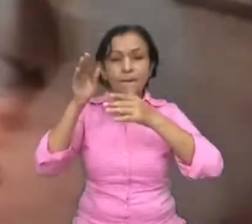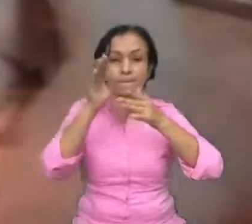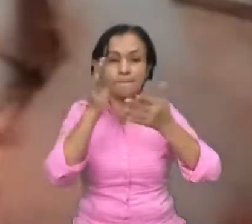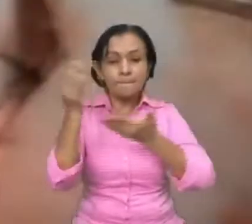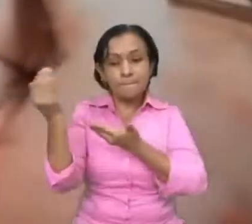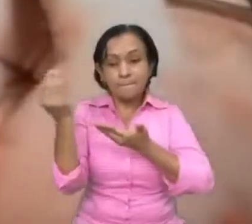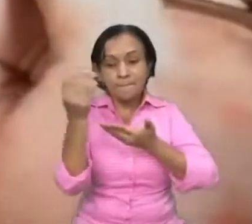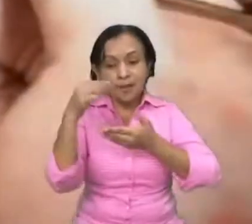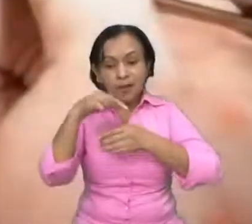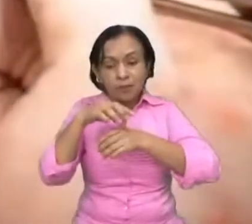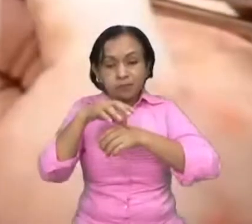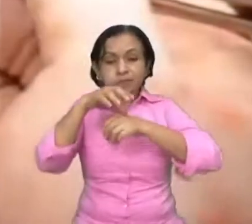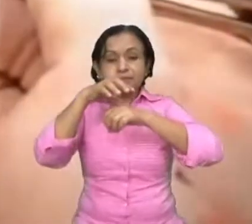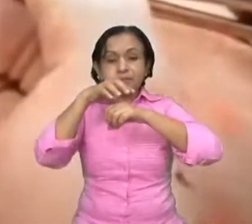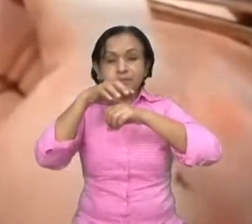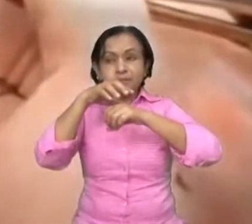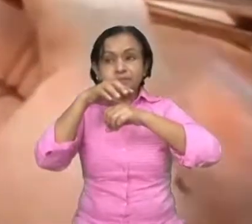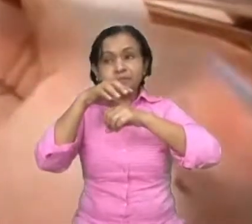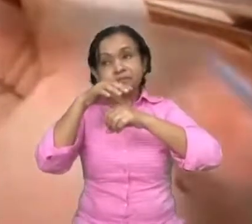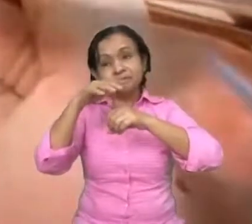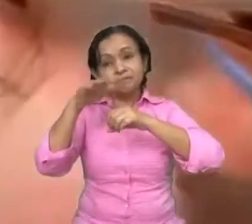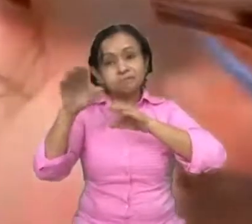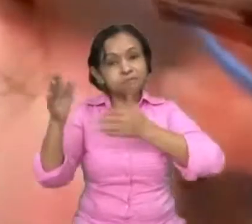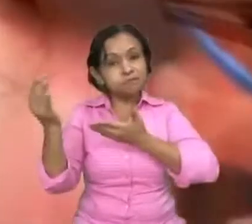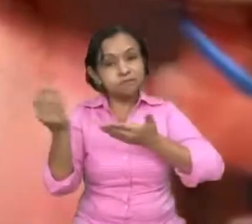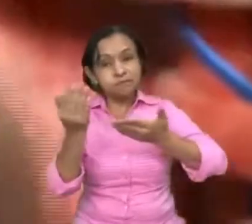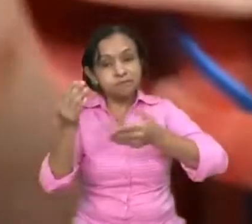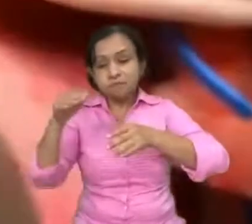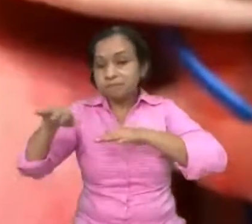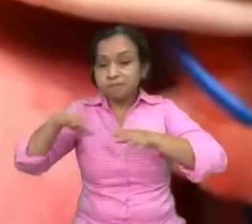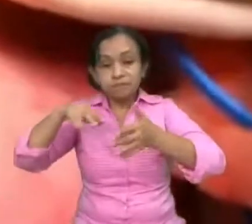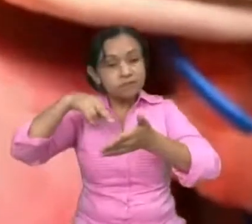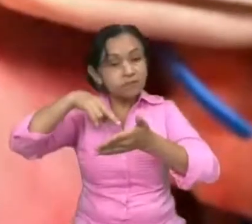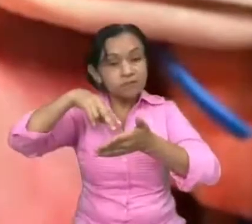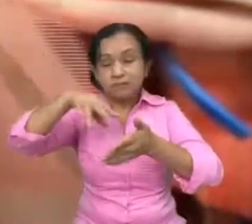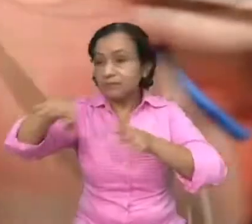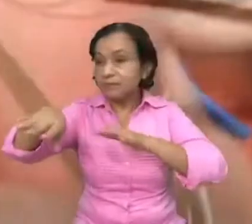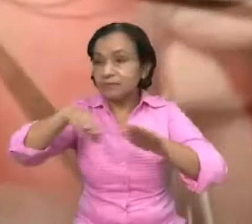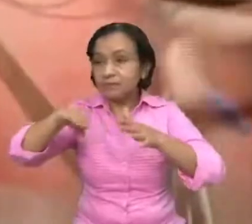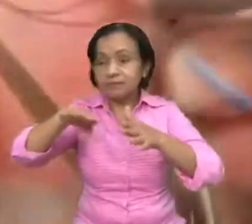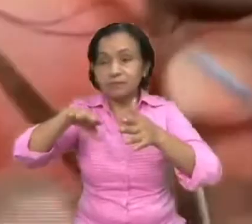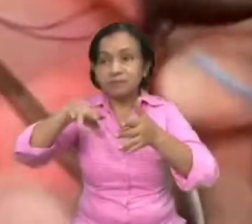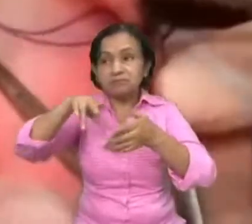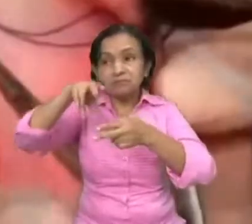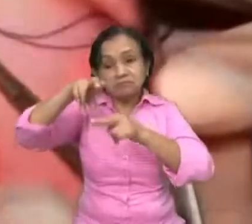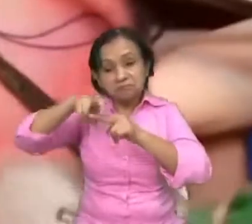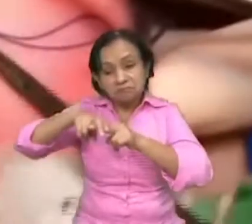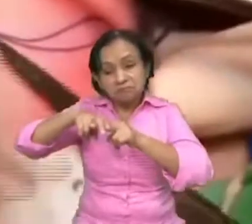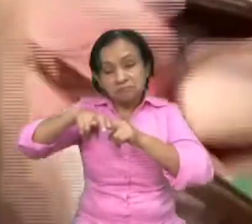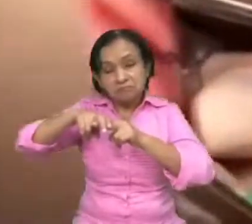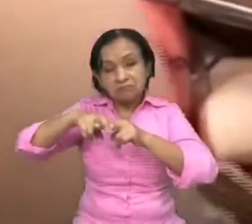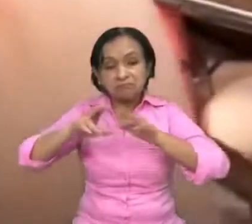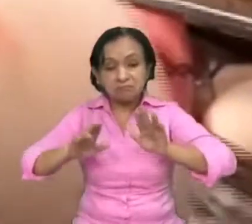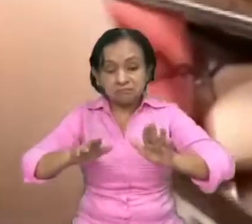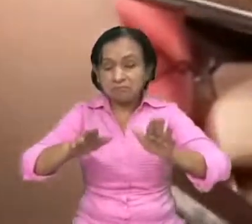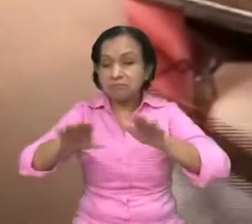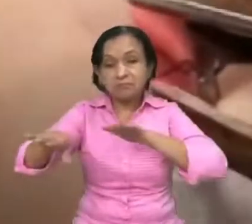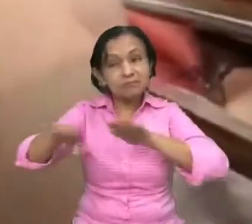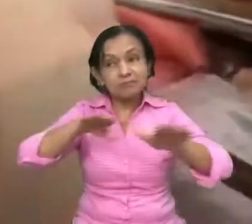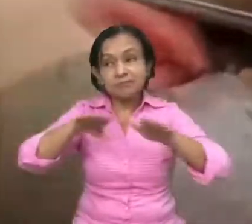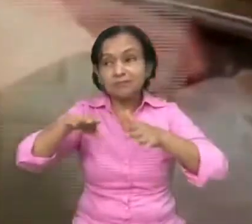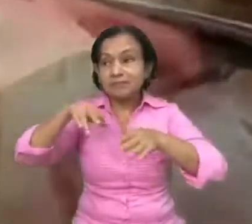del bebé, que si nace con esta anomalía, el bebé no puede caminar, queda postrado en una silla de ruedas, en una camilla,